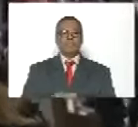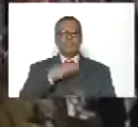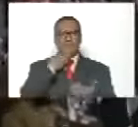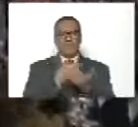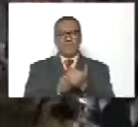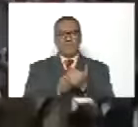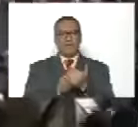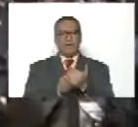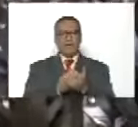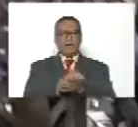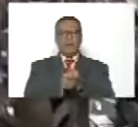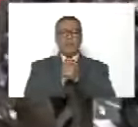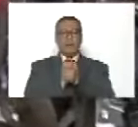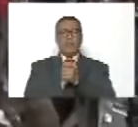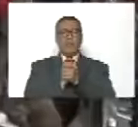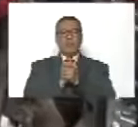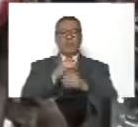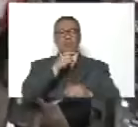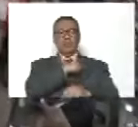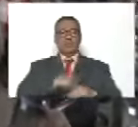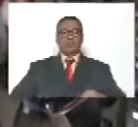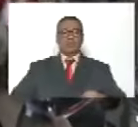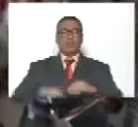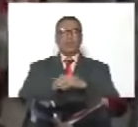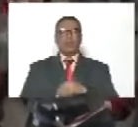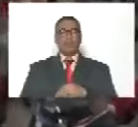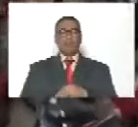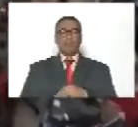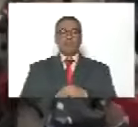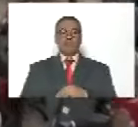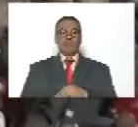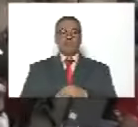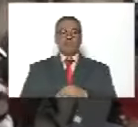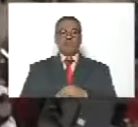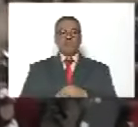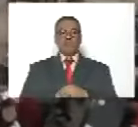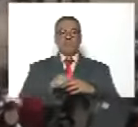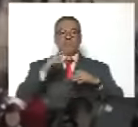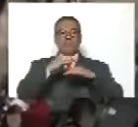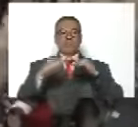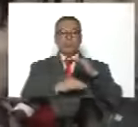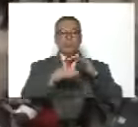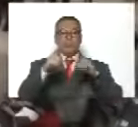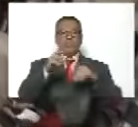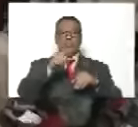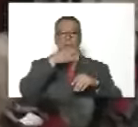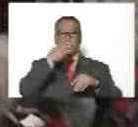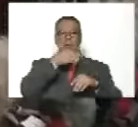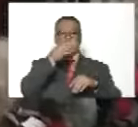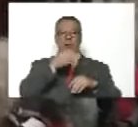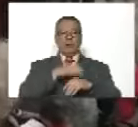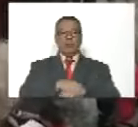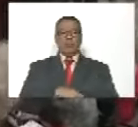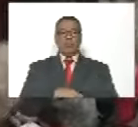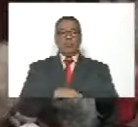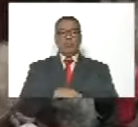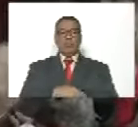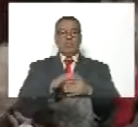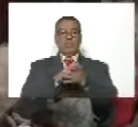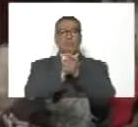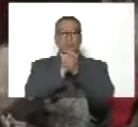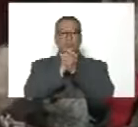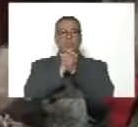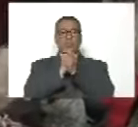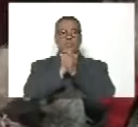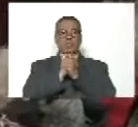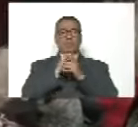Gracias, compañero presidente. Compañero primer vicepresidente y segunda vicepresidenta, muy buenas tardes, compañeras, colegas y